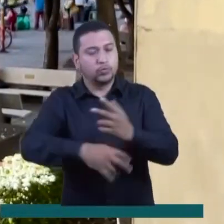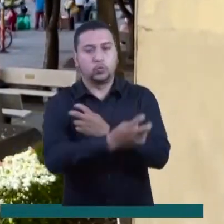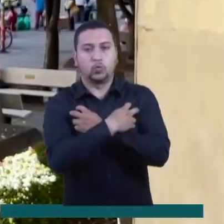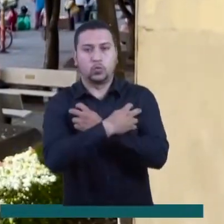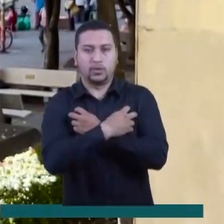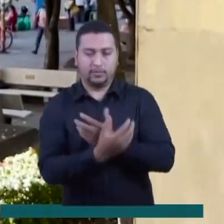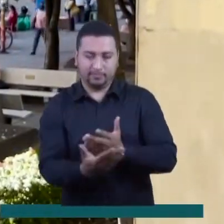del huila